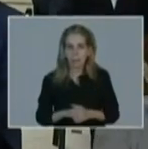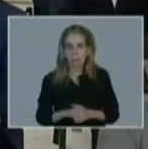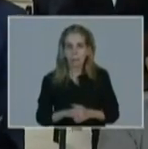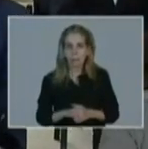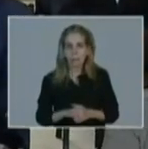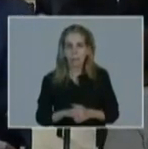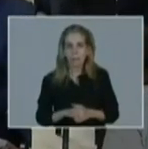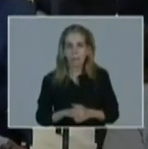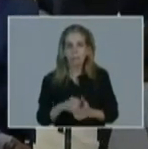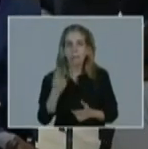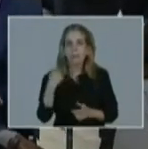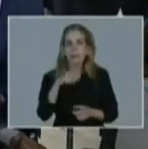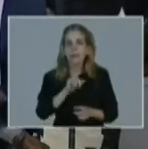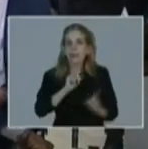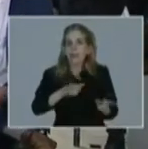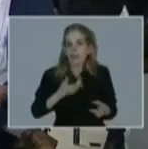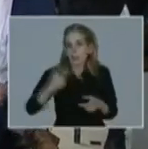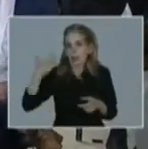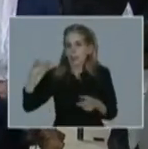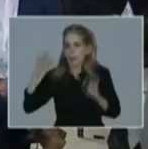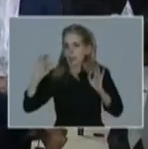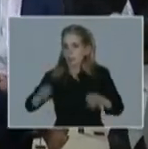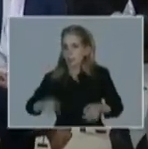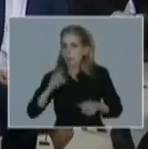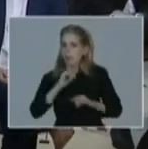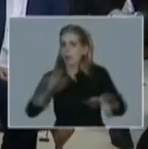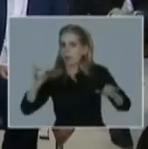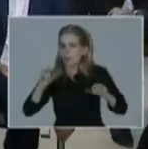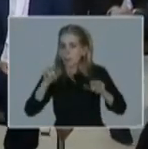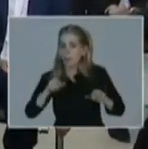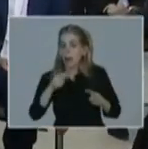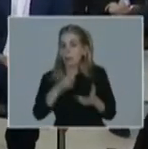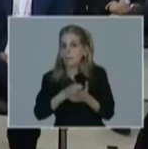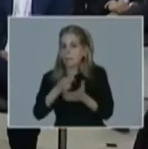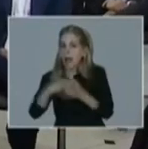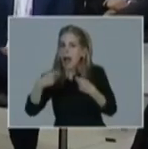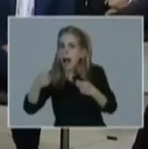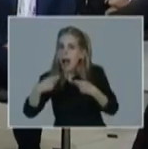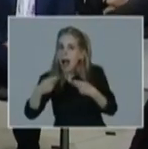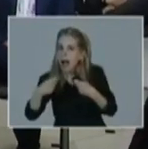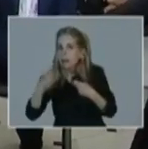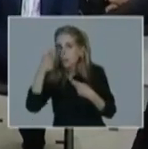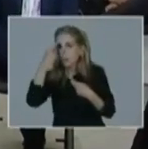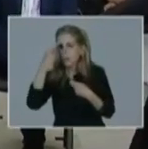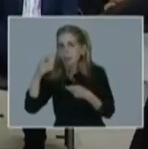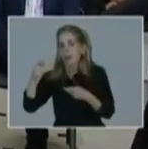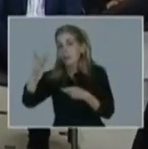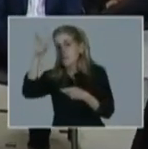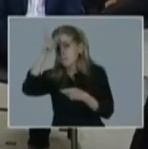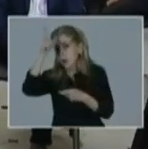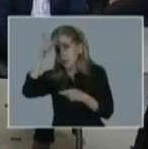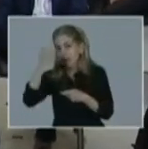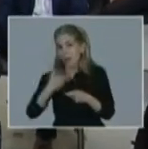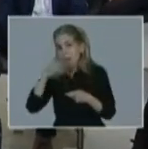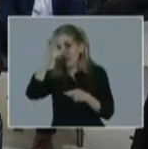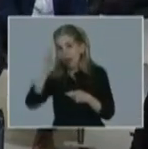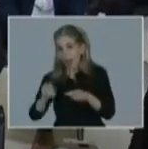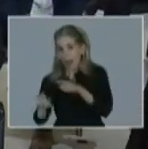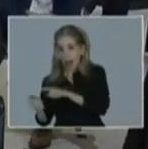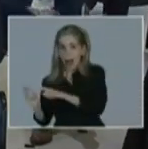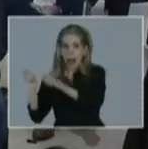una agenda política que yo lamento enormemente, que nos tensiona de una manera tal que no es la